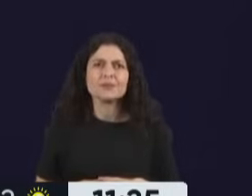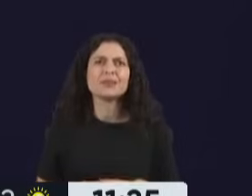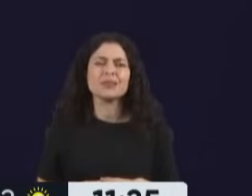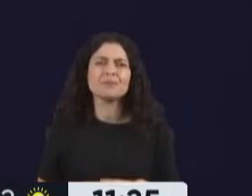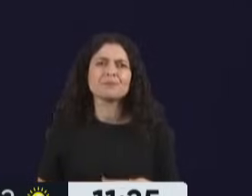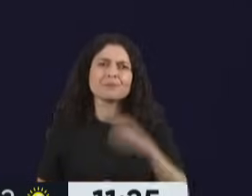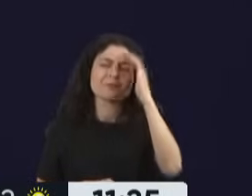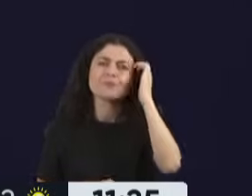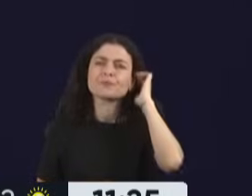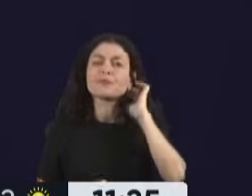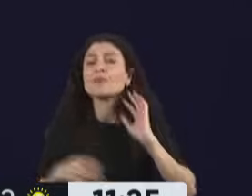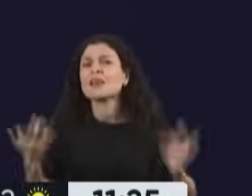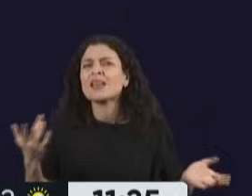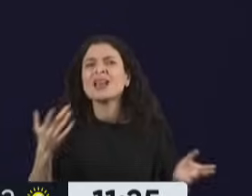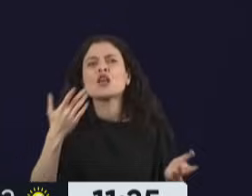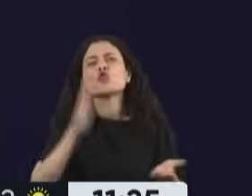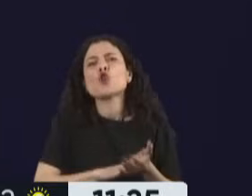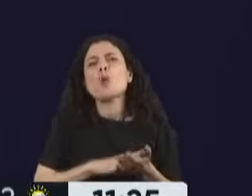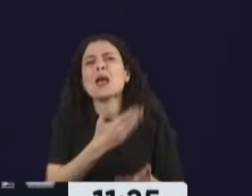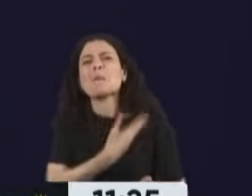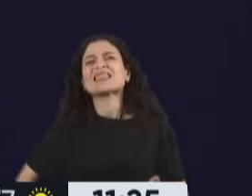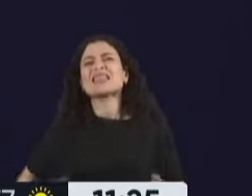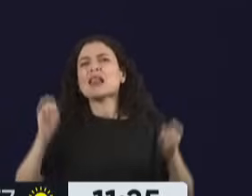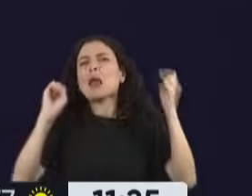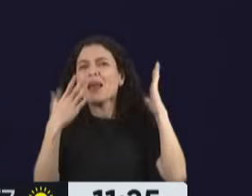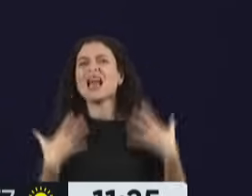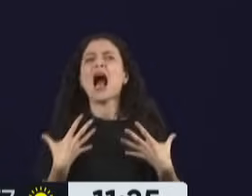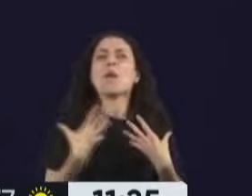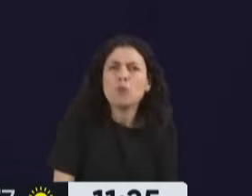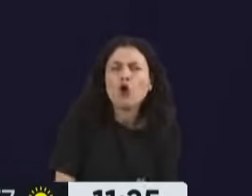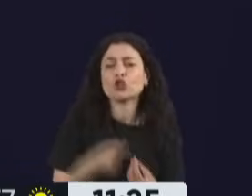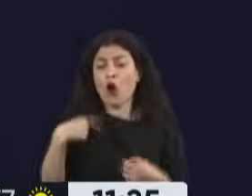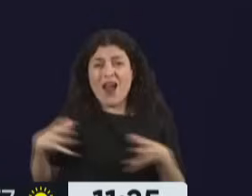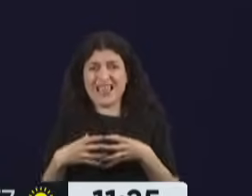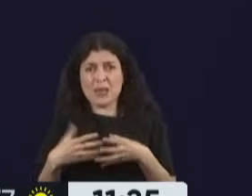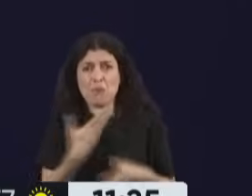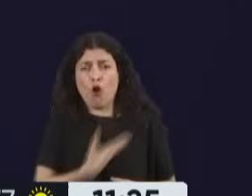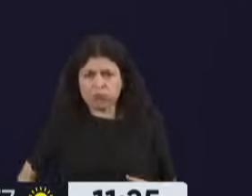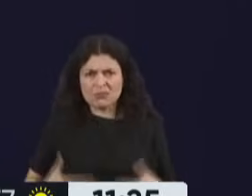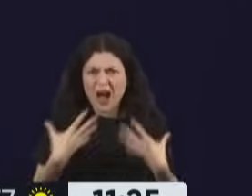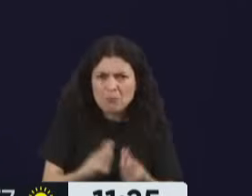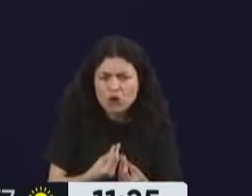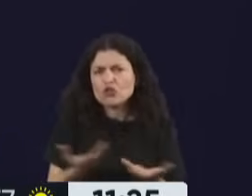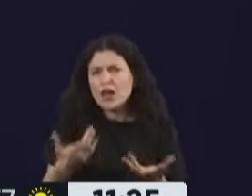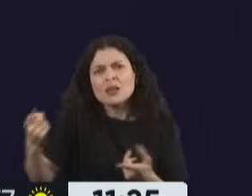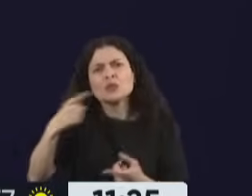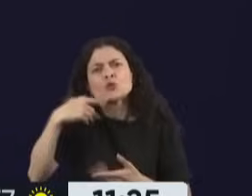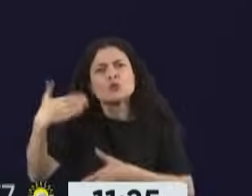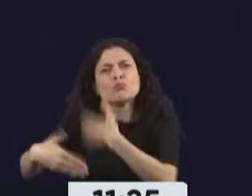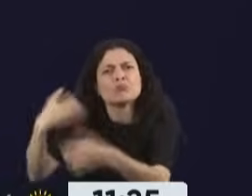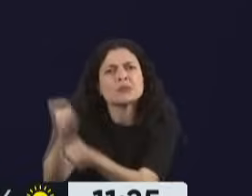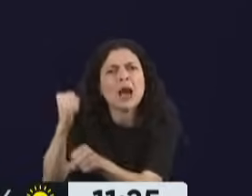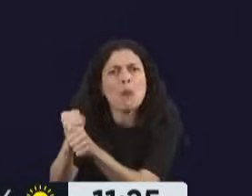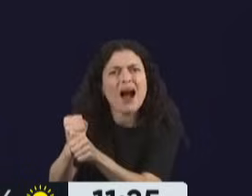evidentemente no es el apoyo del presidente, el apoyo de todos nosotros y el trabajo que viene realizando